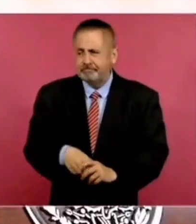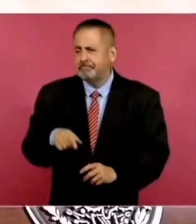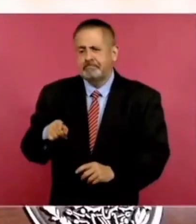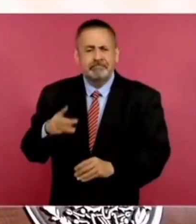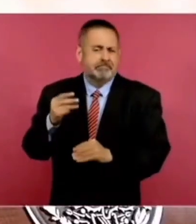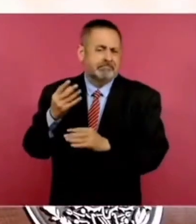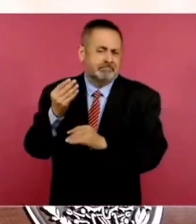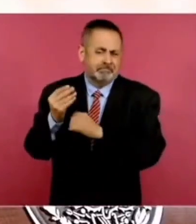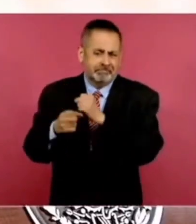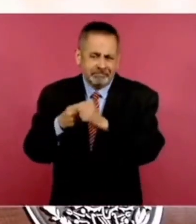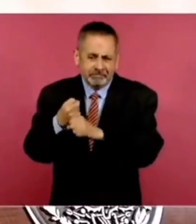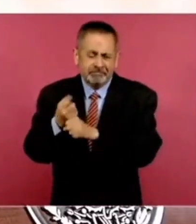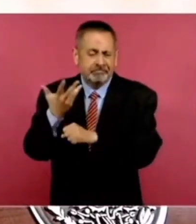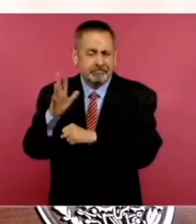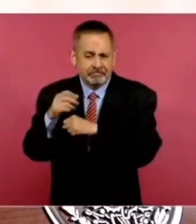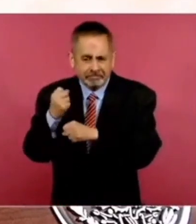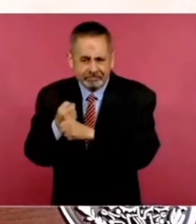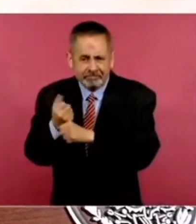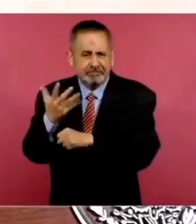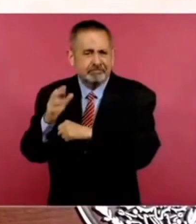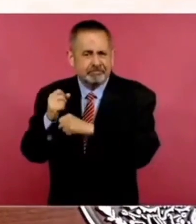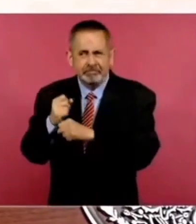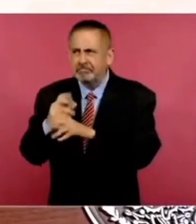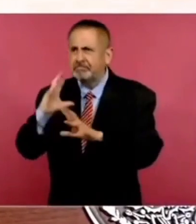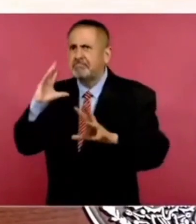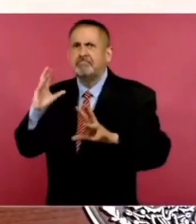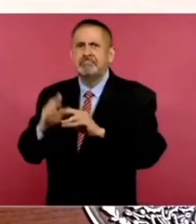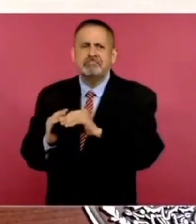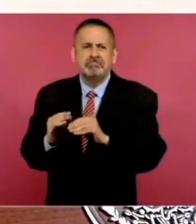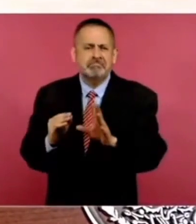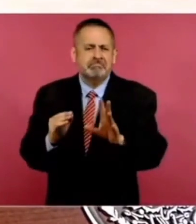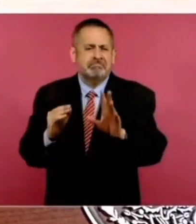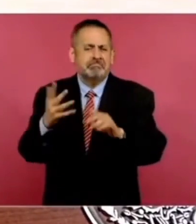décadas, sobre todo en los últimos 50 años,